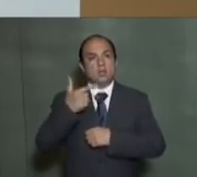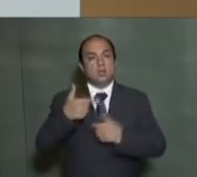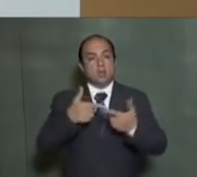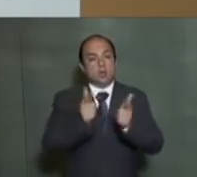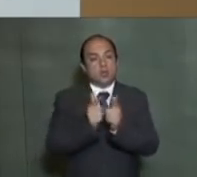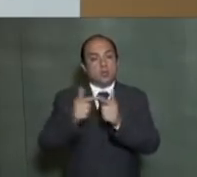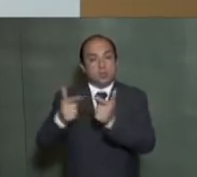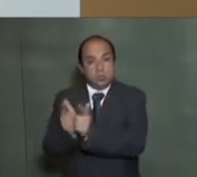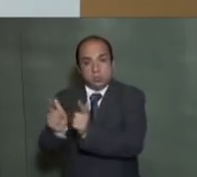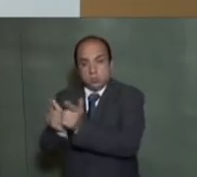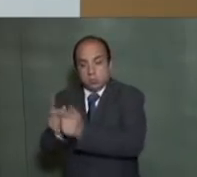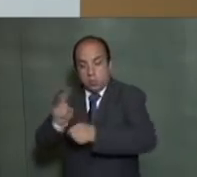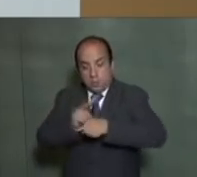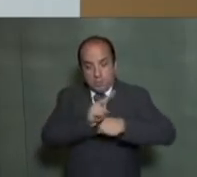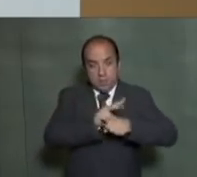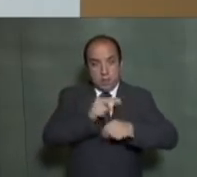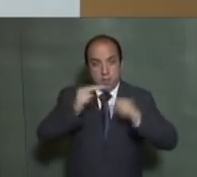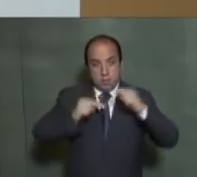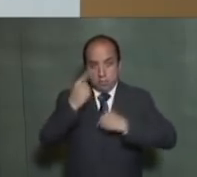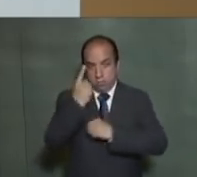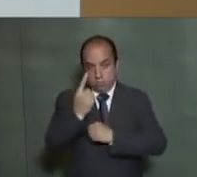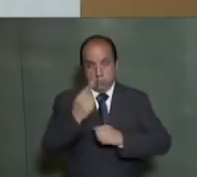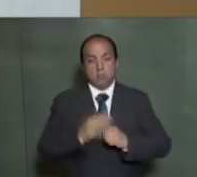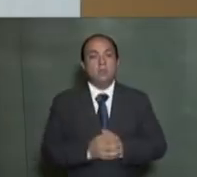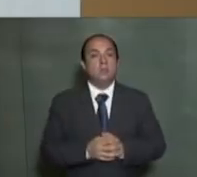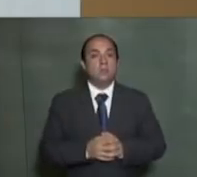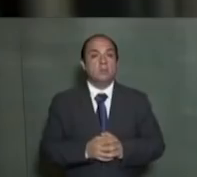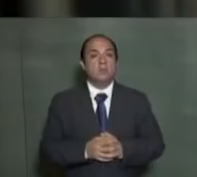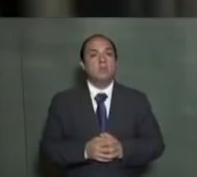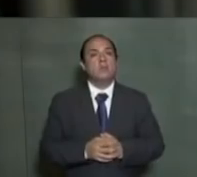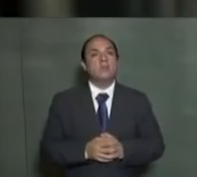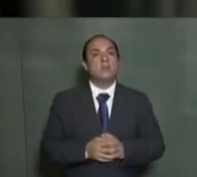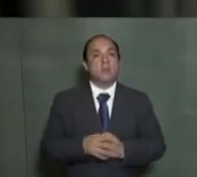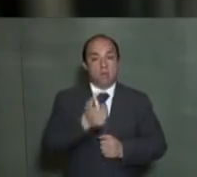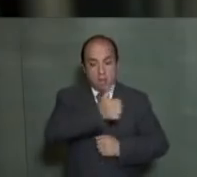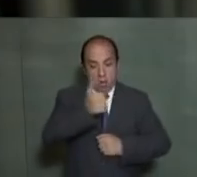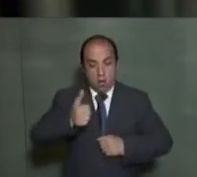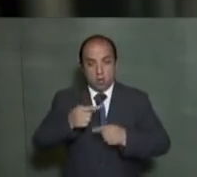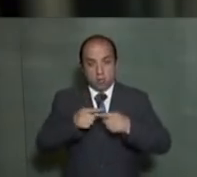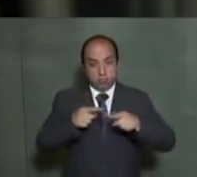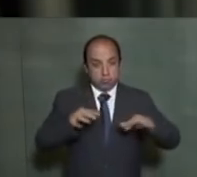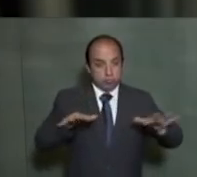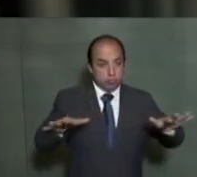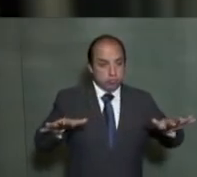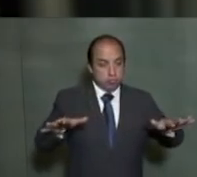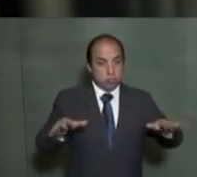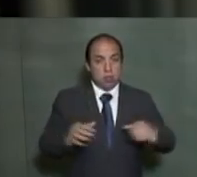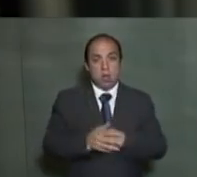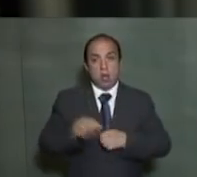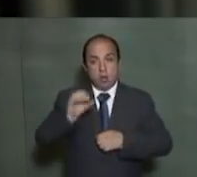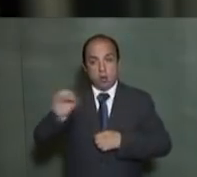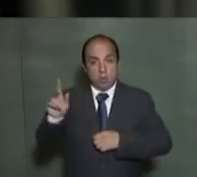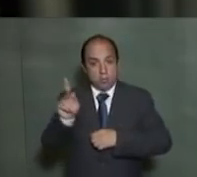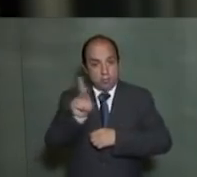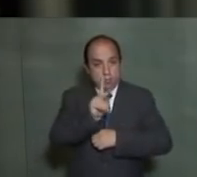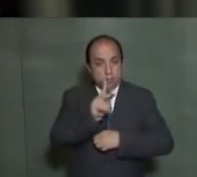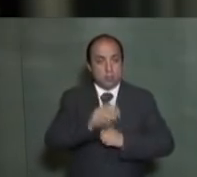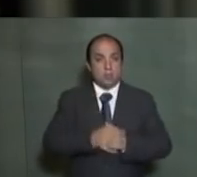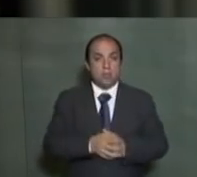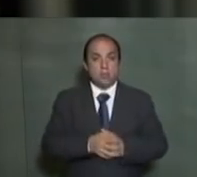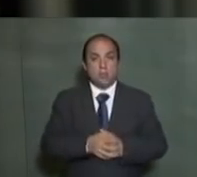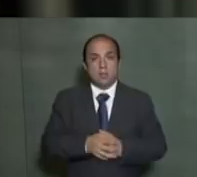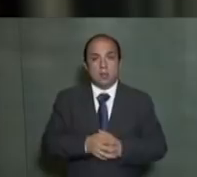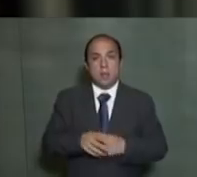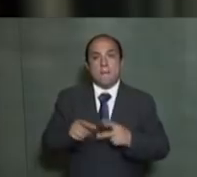brigadas de inspección nivel 1, las cuales fueron distribuidas hacia el oriente y poniente a partir de la